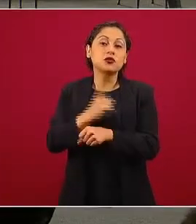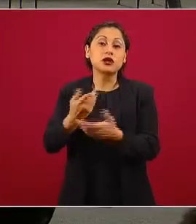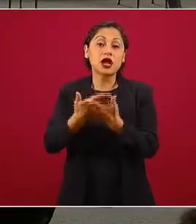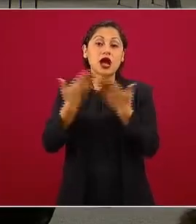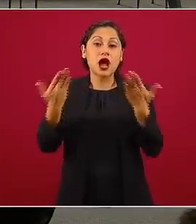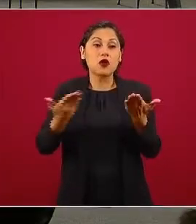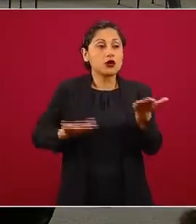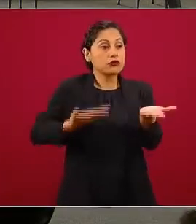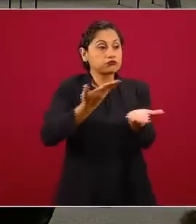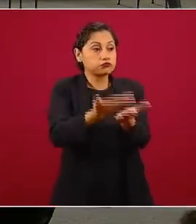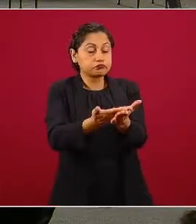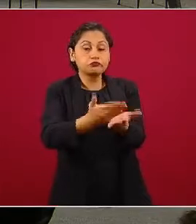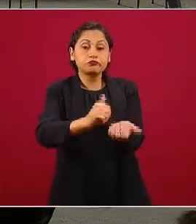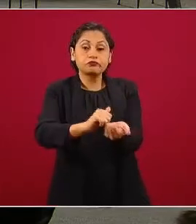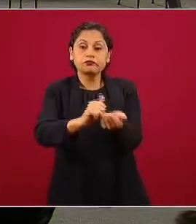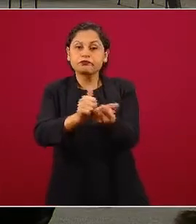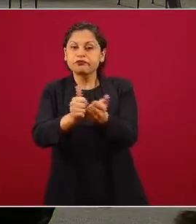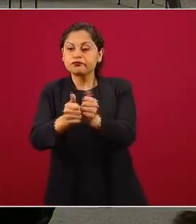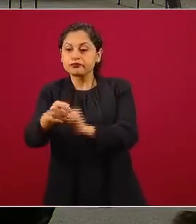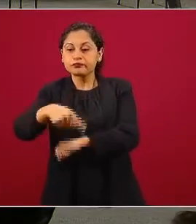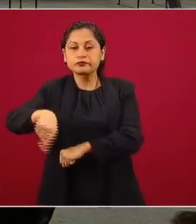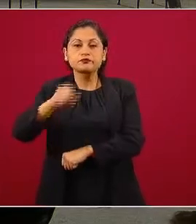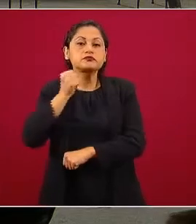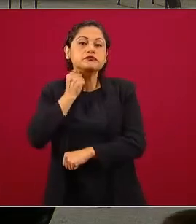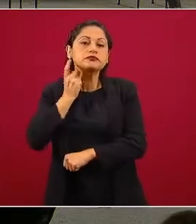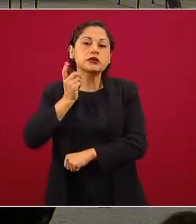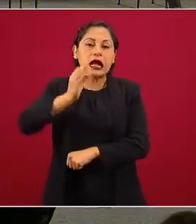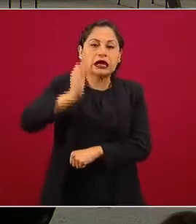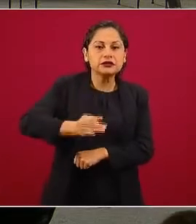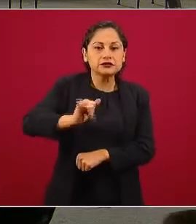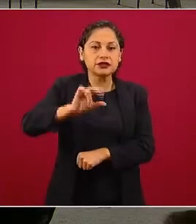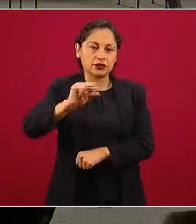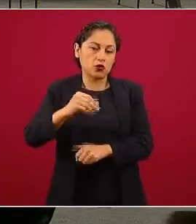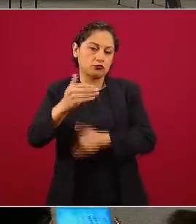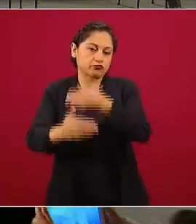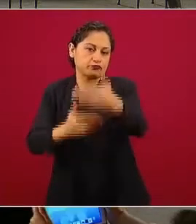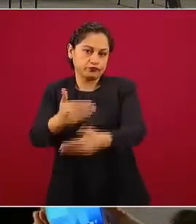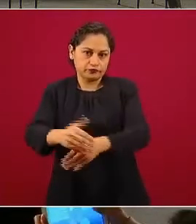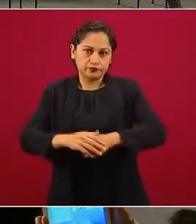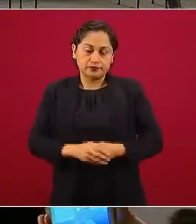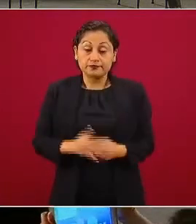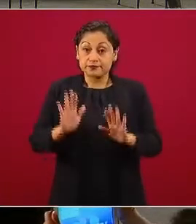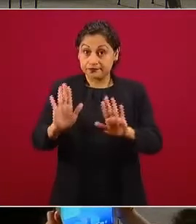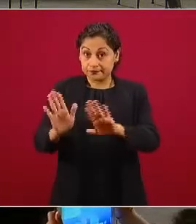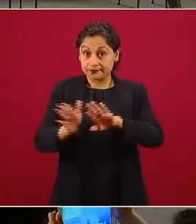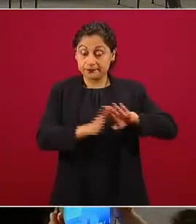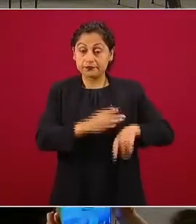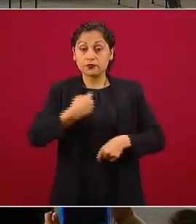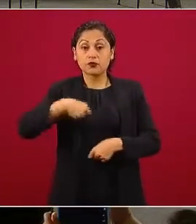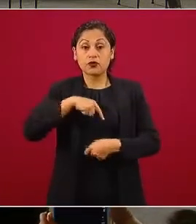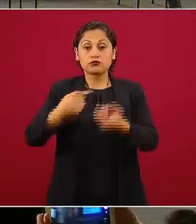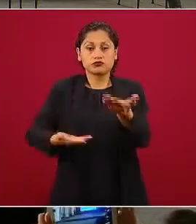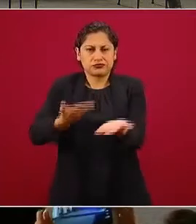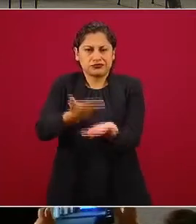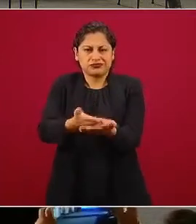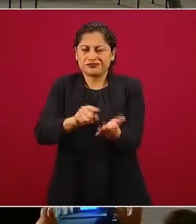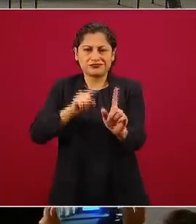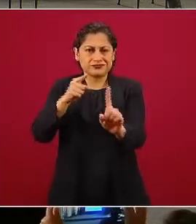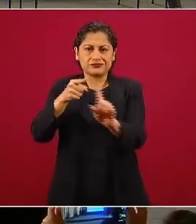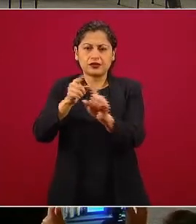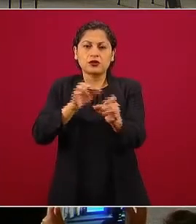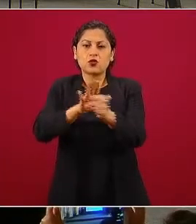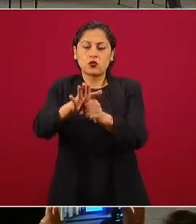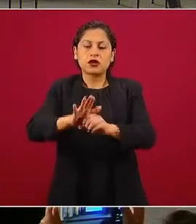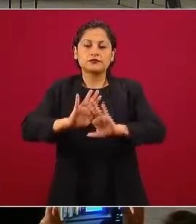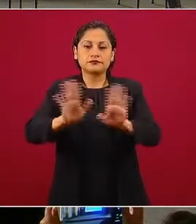legislativo. Ahora, ¿cuáles son los objetivos de la propuesta y qué es lo que se está buscando llegar a ella? La primera es, como yo señalé, se va a elevar